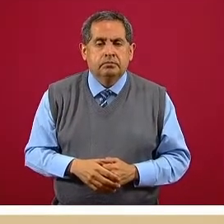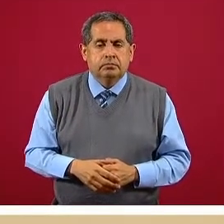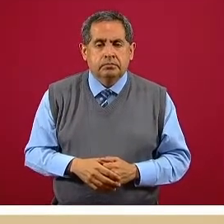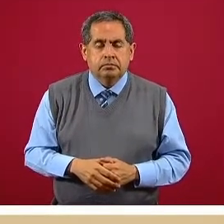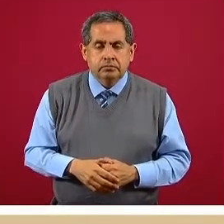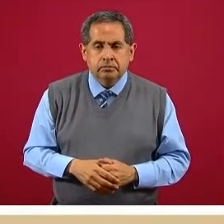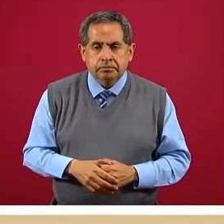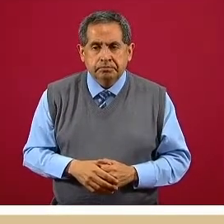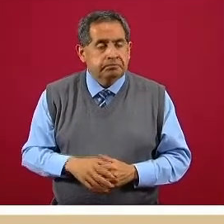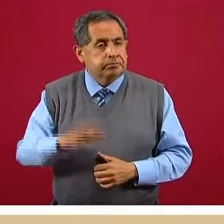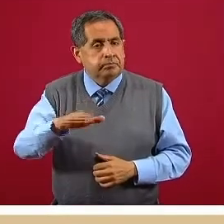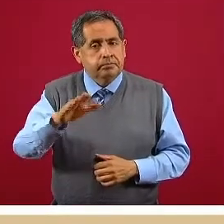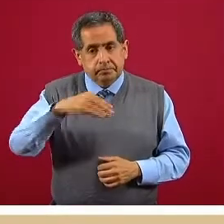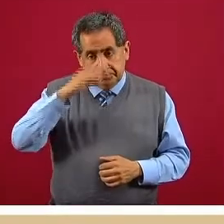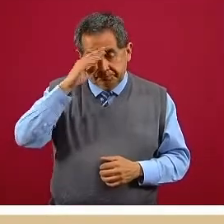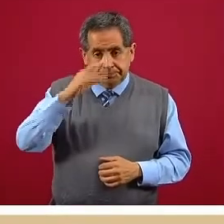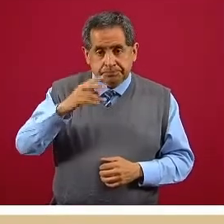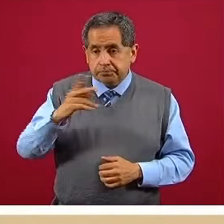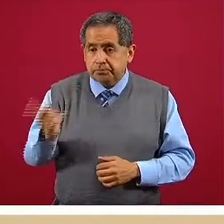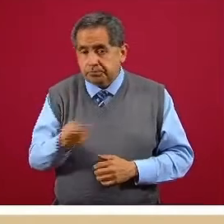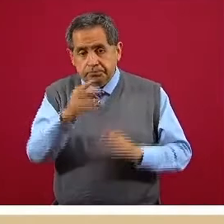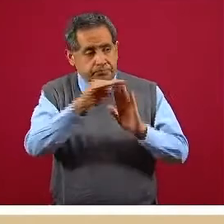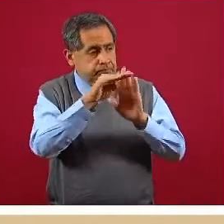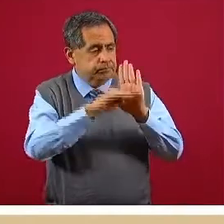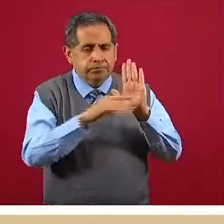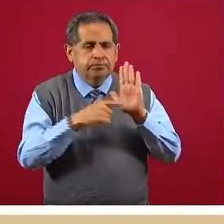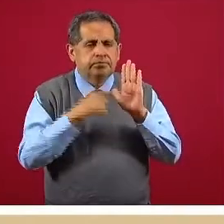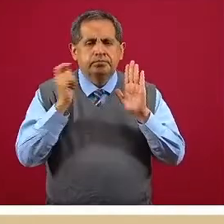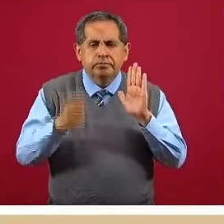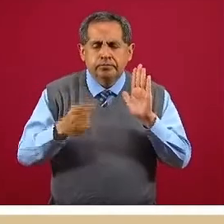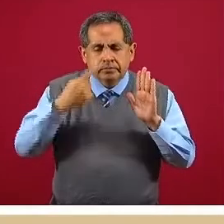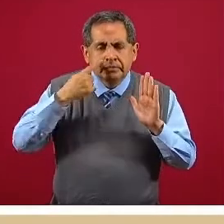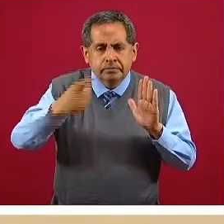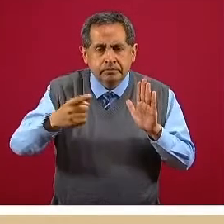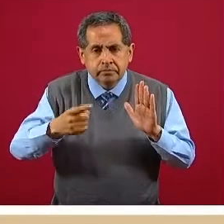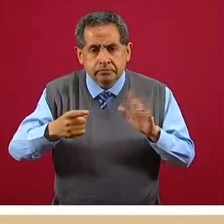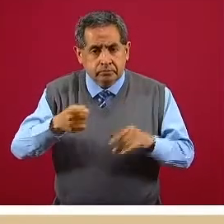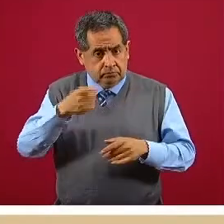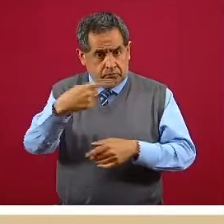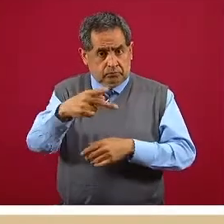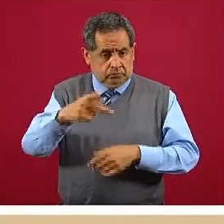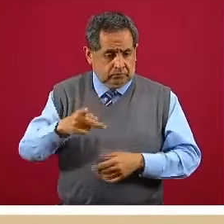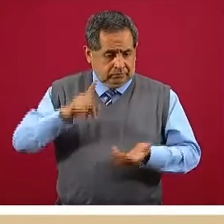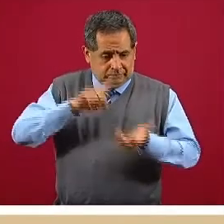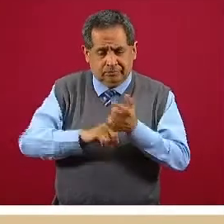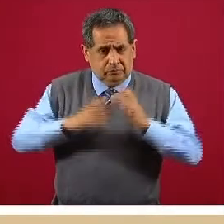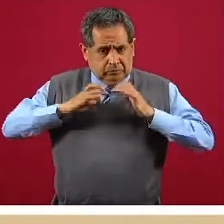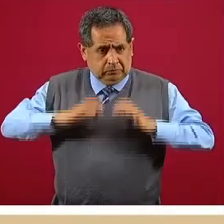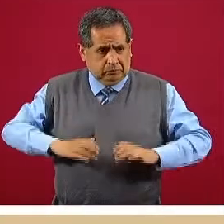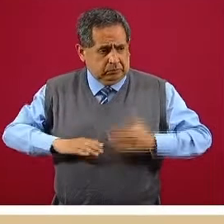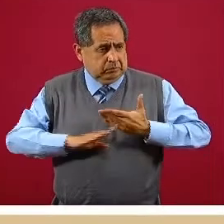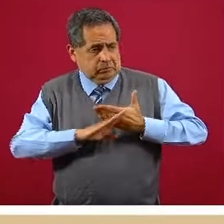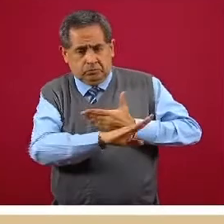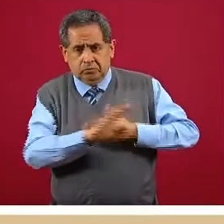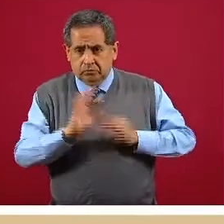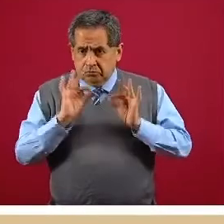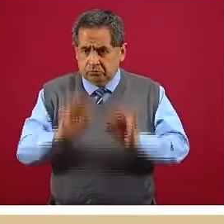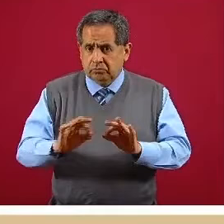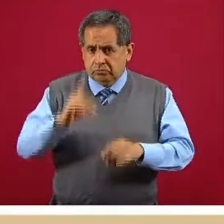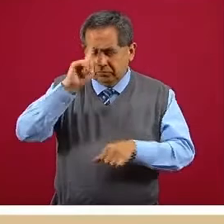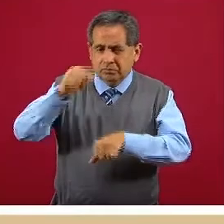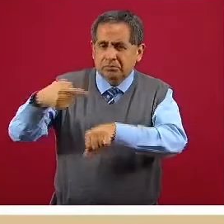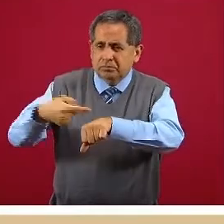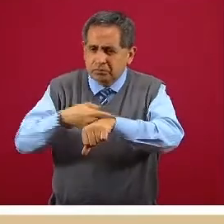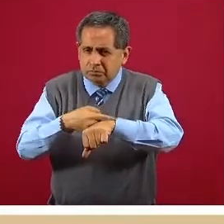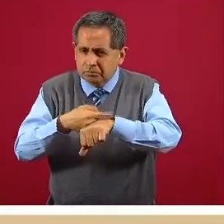El parámetro principal de la encuesta es la prevalencia de anticuerpos a COVID-19 en suero en una